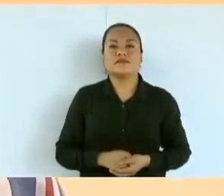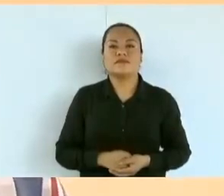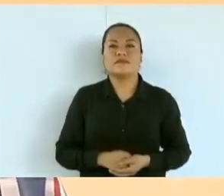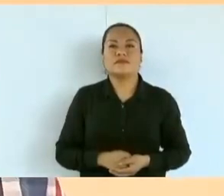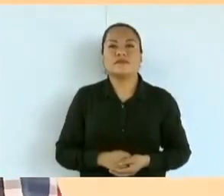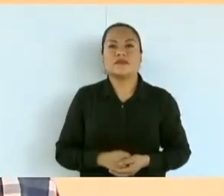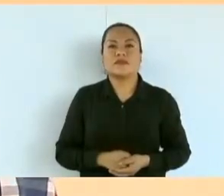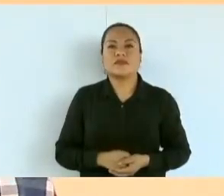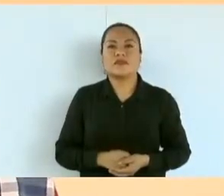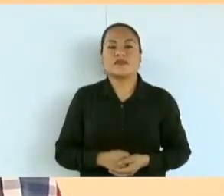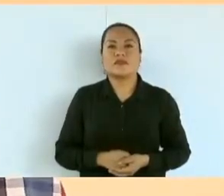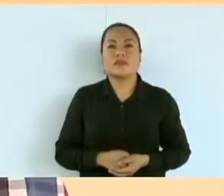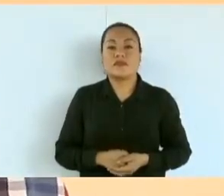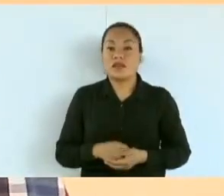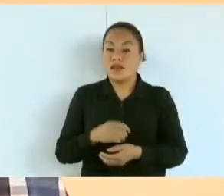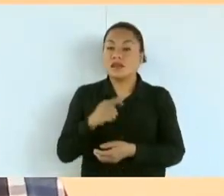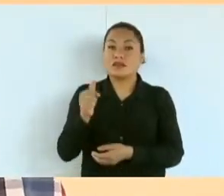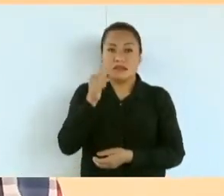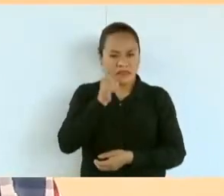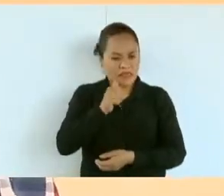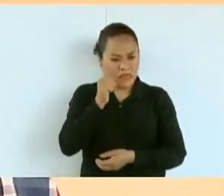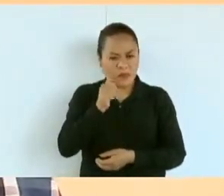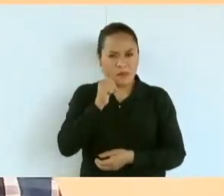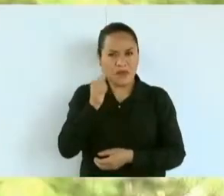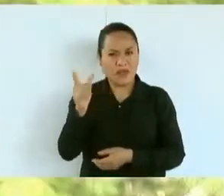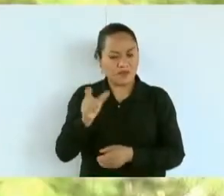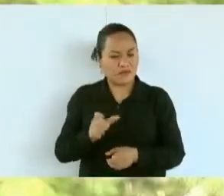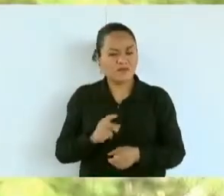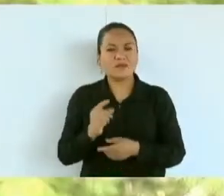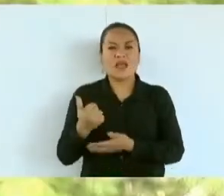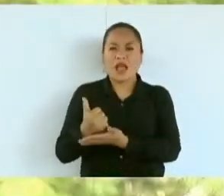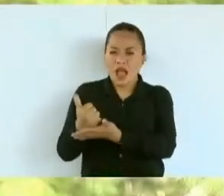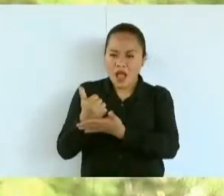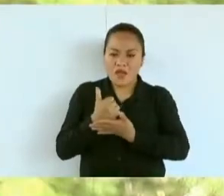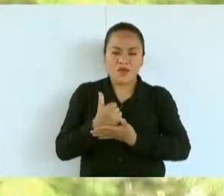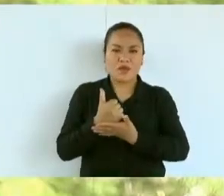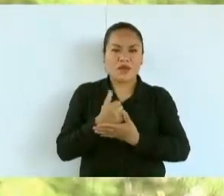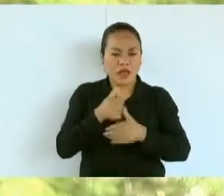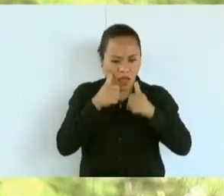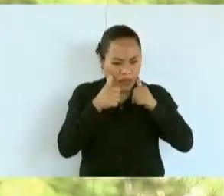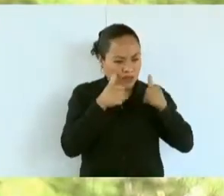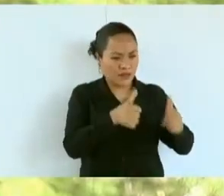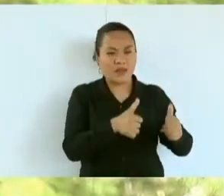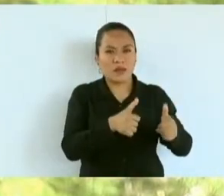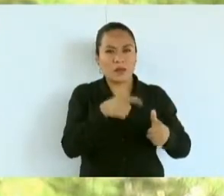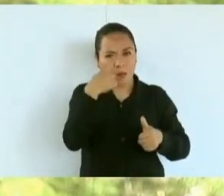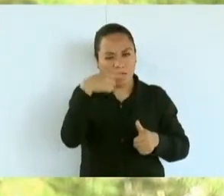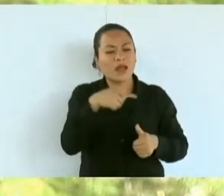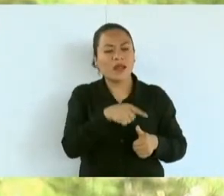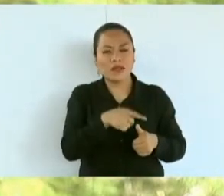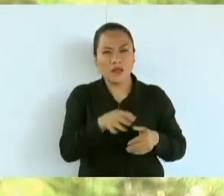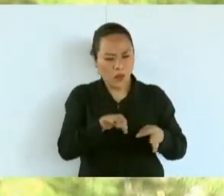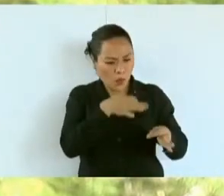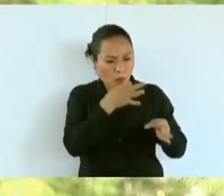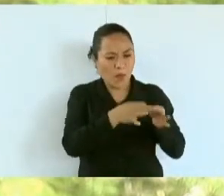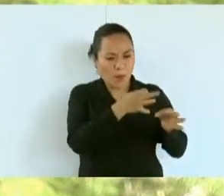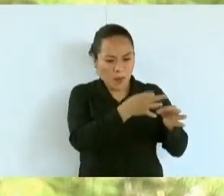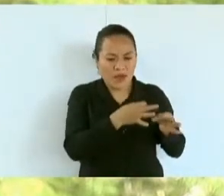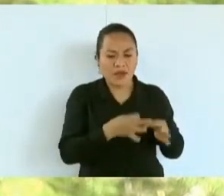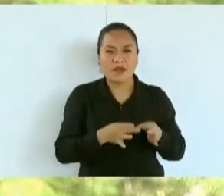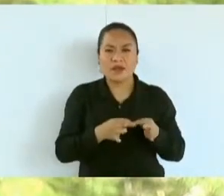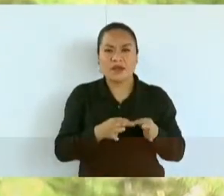Que nos acompañó en todo momento, dándonos aliento a cumplir, llegar a un feliz